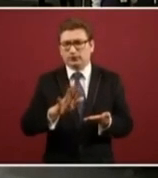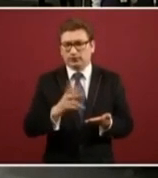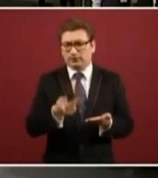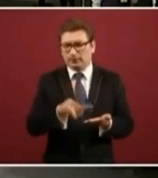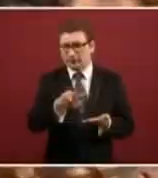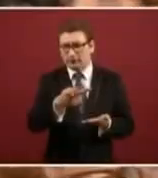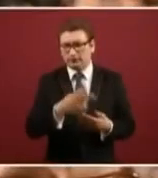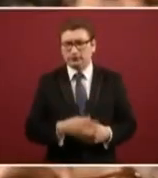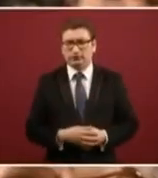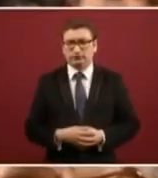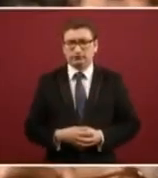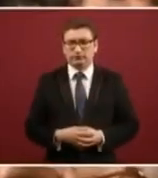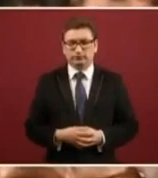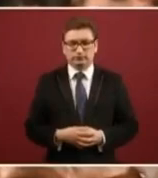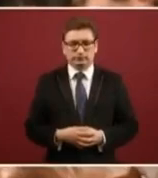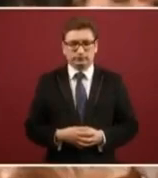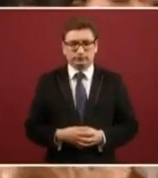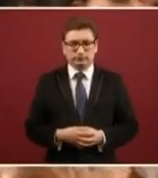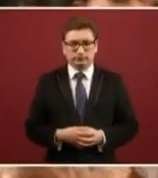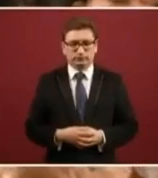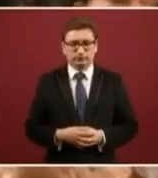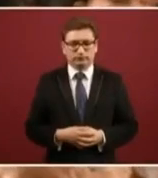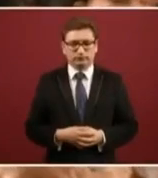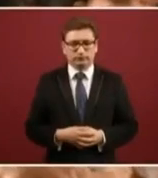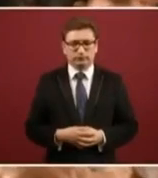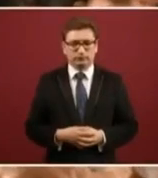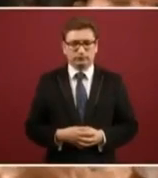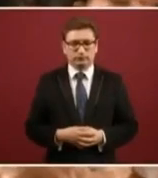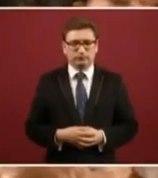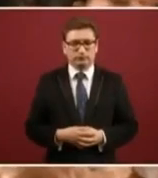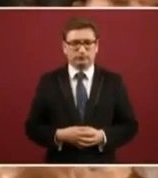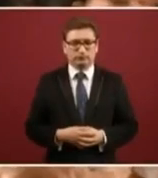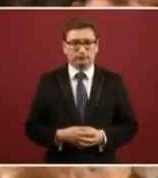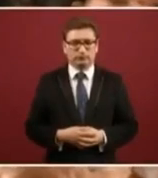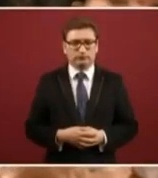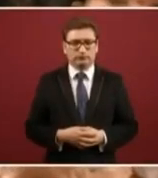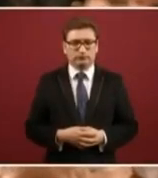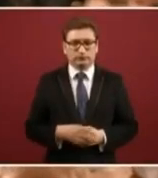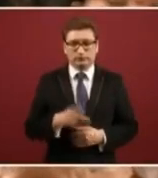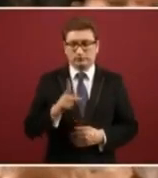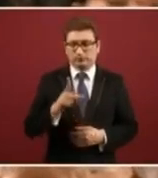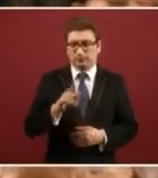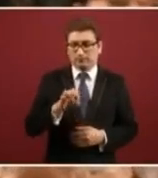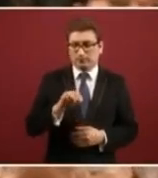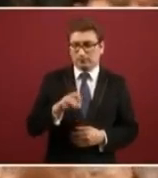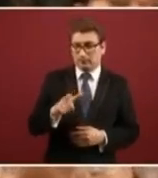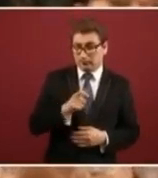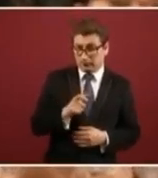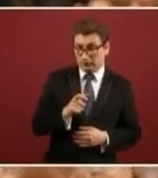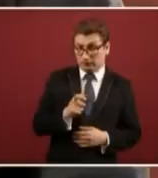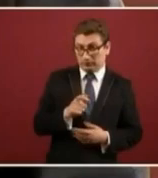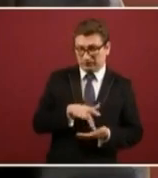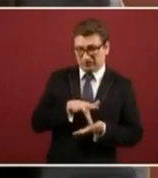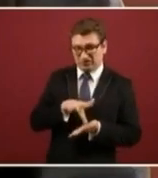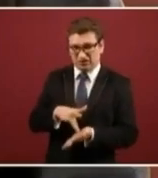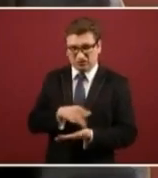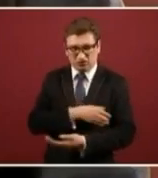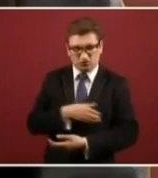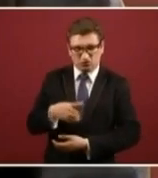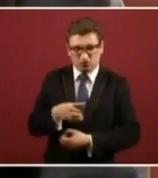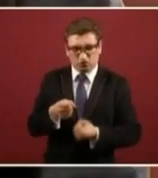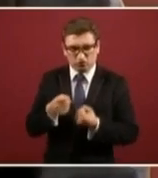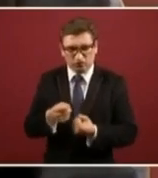le preguntaría, ¿tenemos el sustento para la fortaleza en Pemex para empezar ya con esto? Ayer se